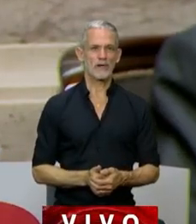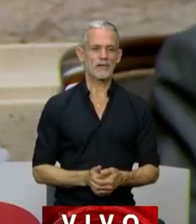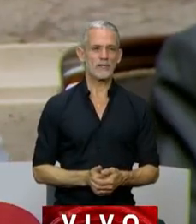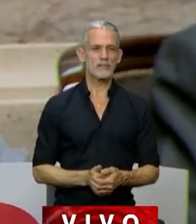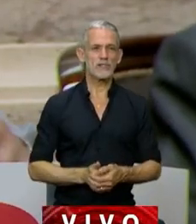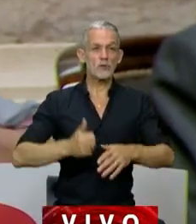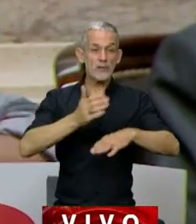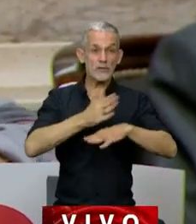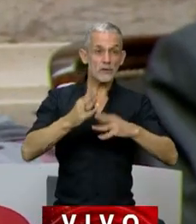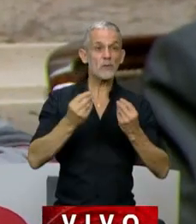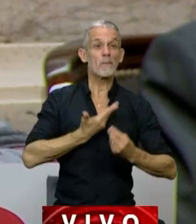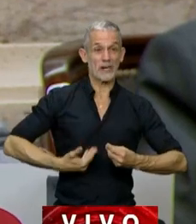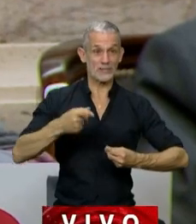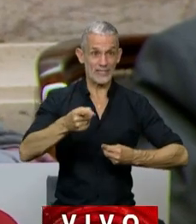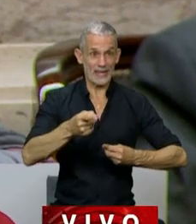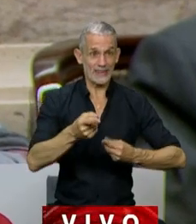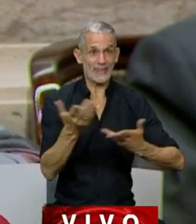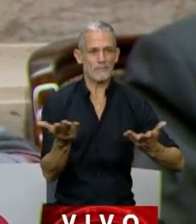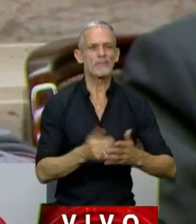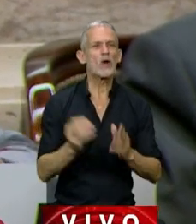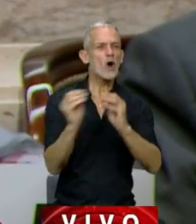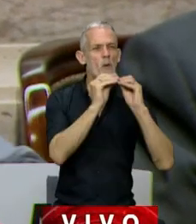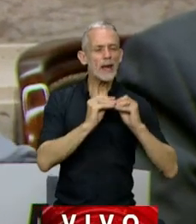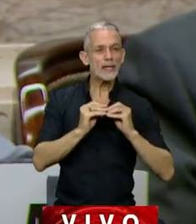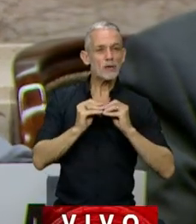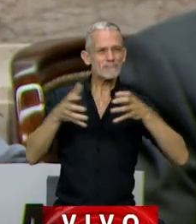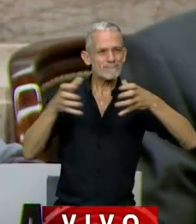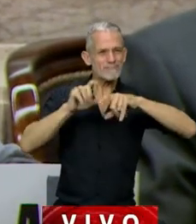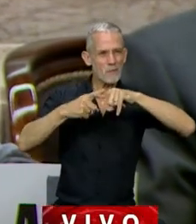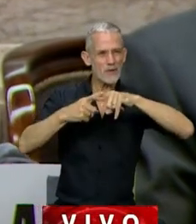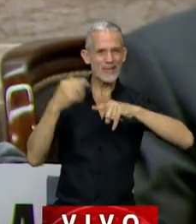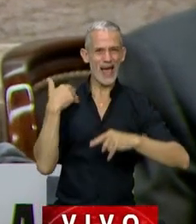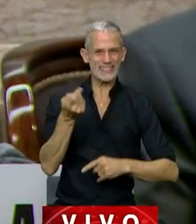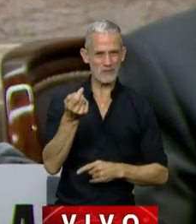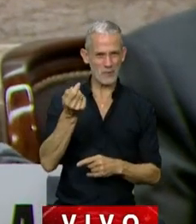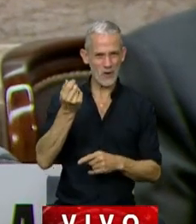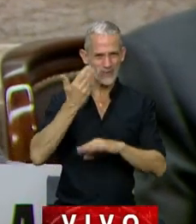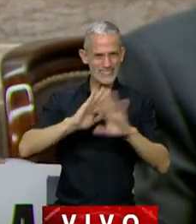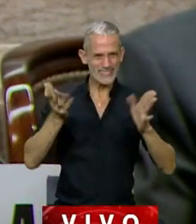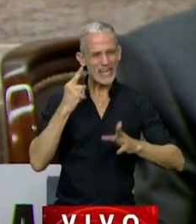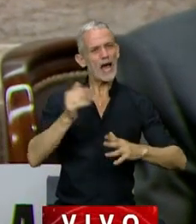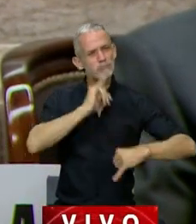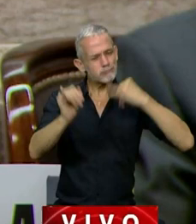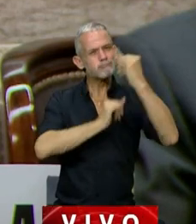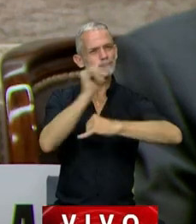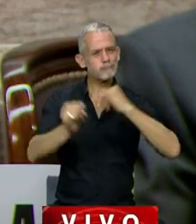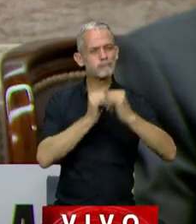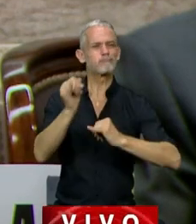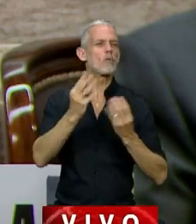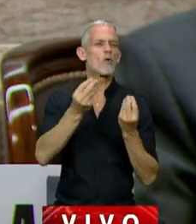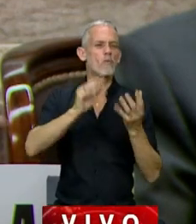Señor presidente, mis compañeros de bancada ya hace un momento desarrollaron nuestra